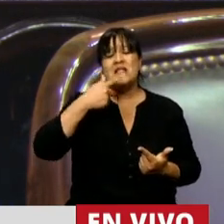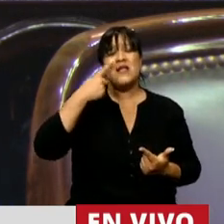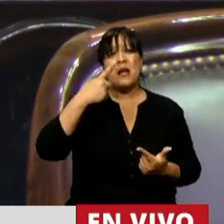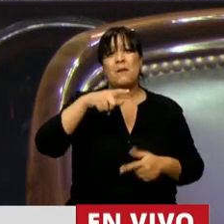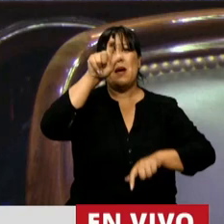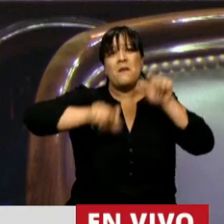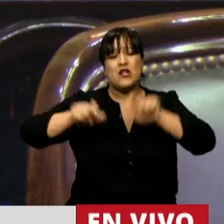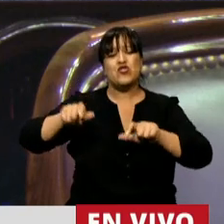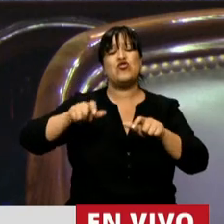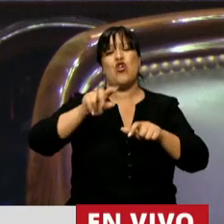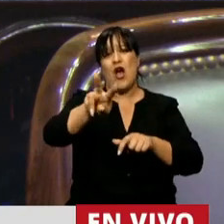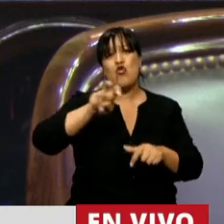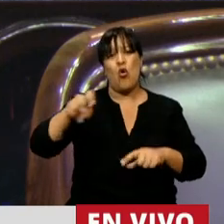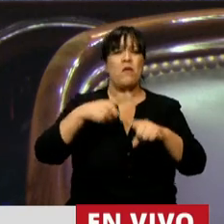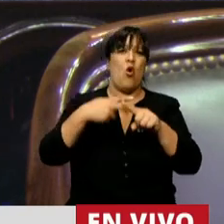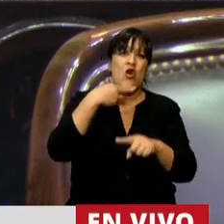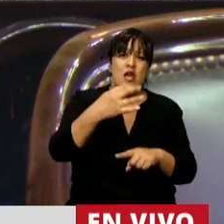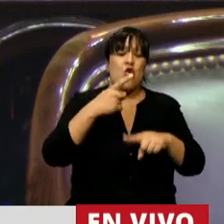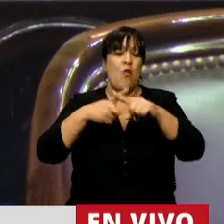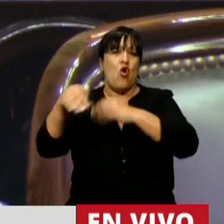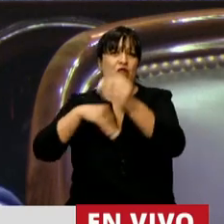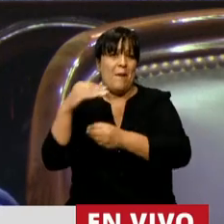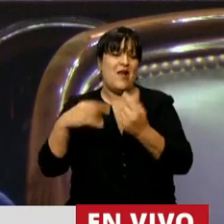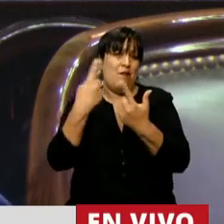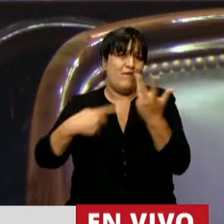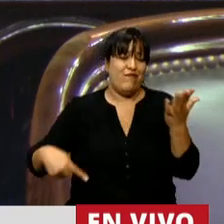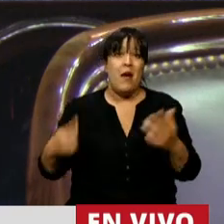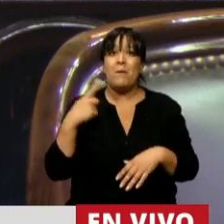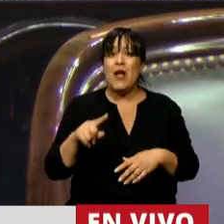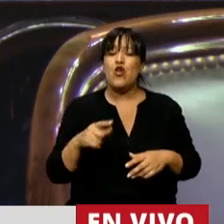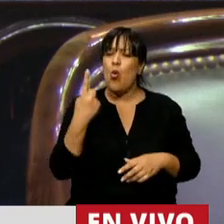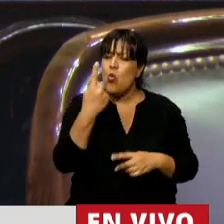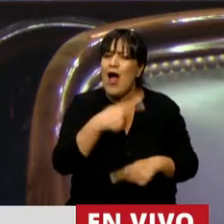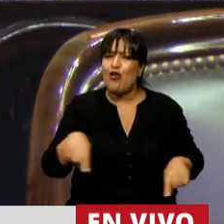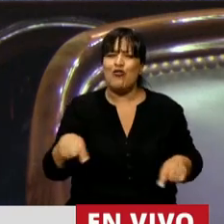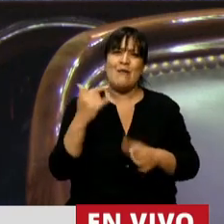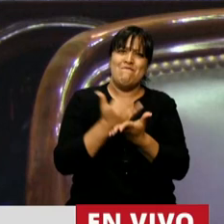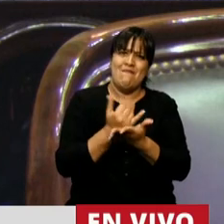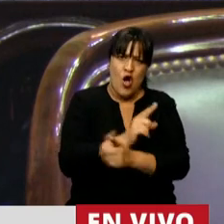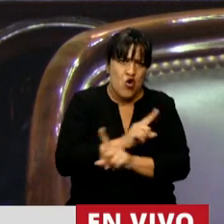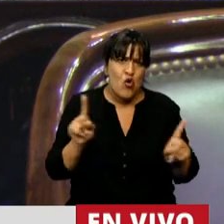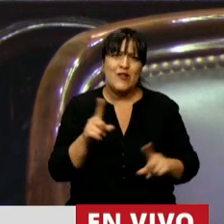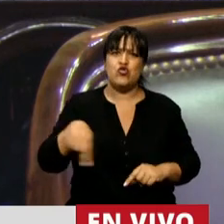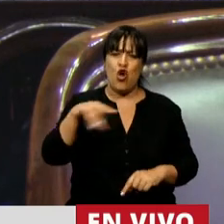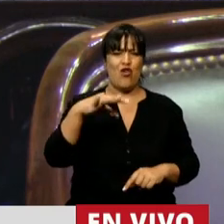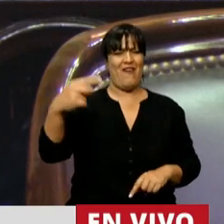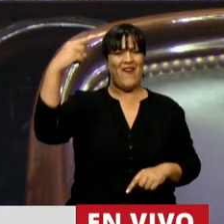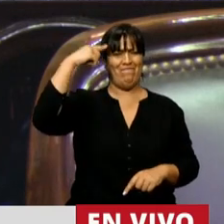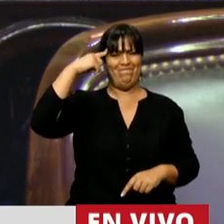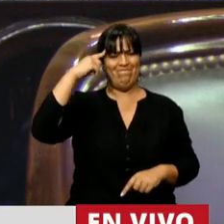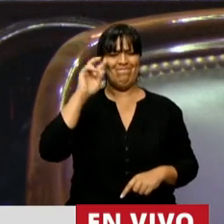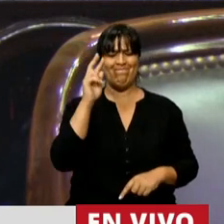de la Seguridad Social. Y acá hay una cuestión que no es menor, presidente, y que debería interpelarnos a todos.